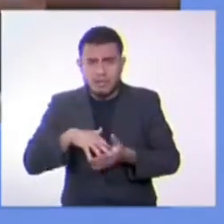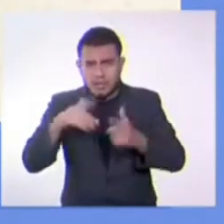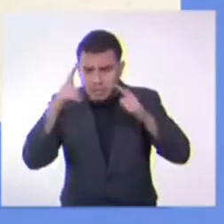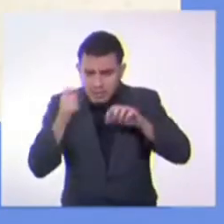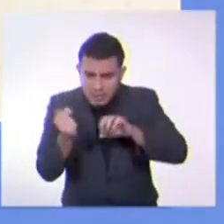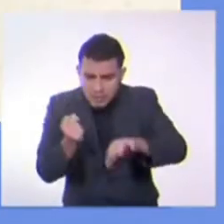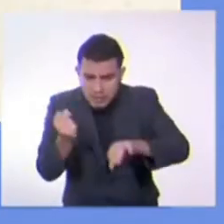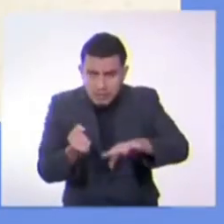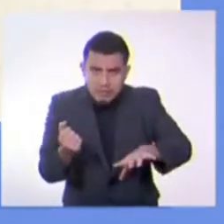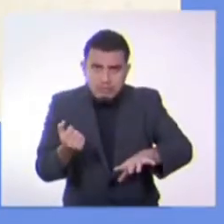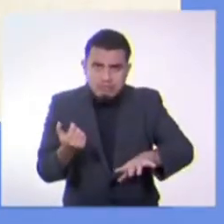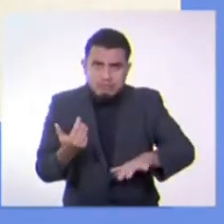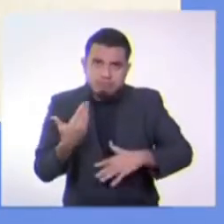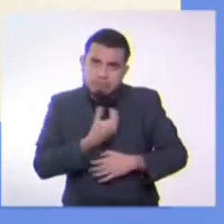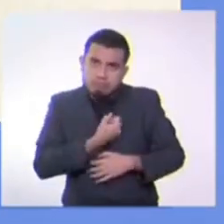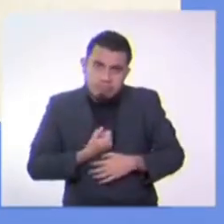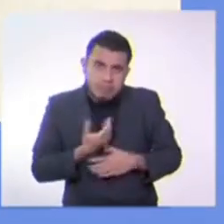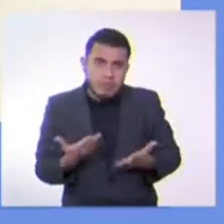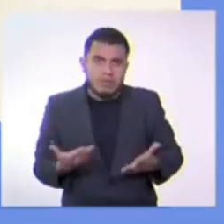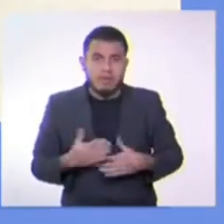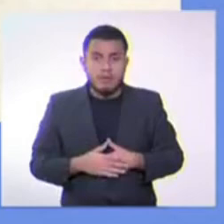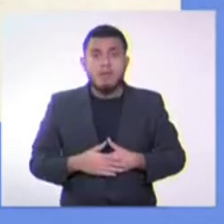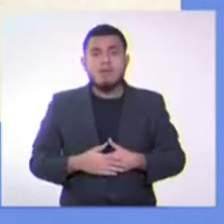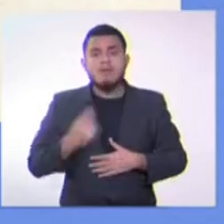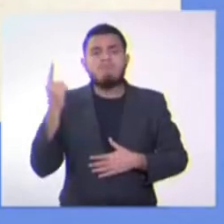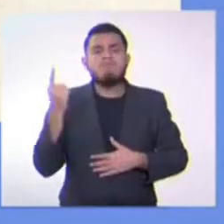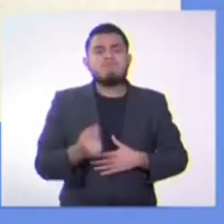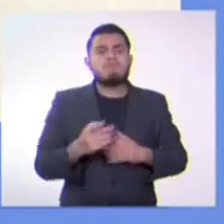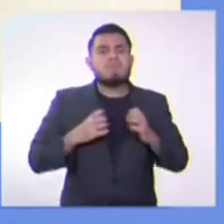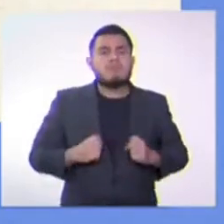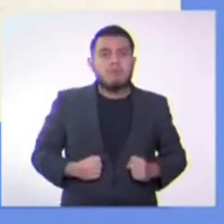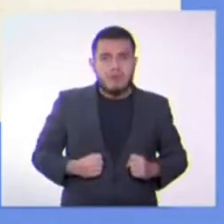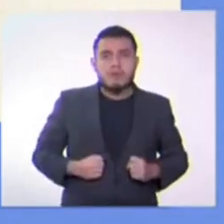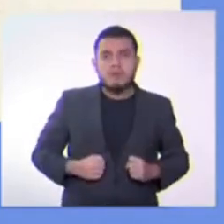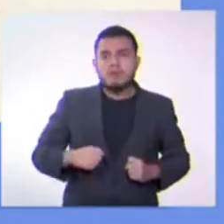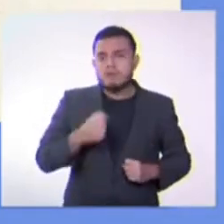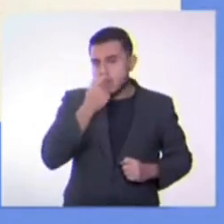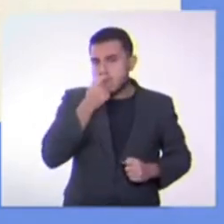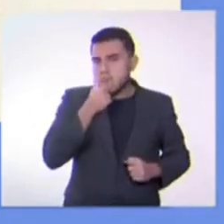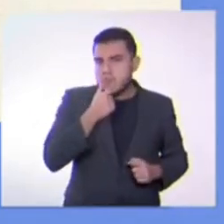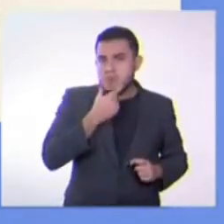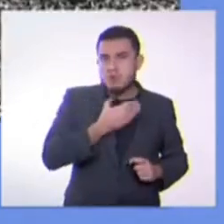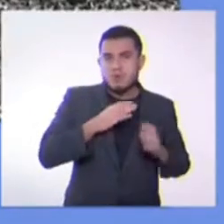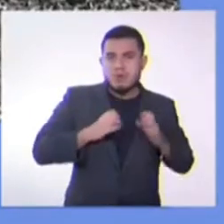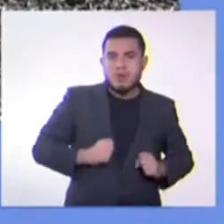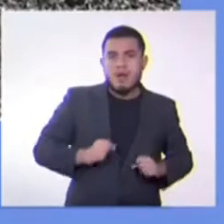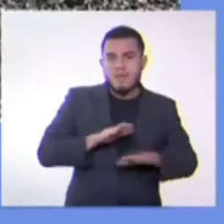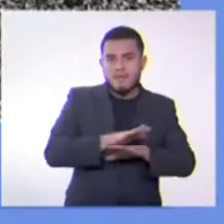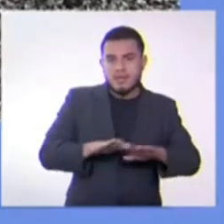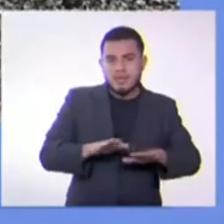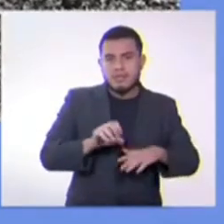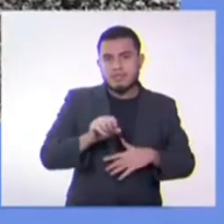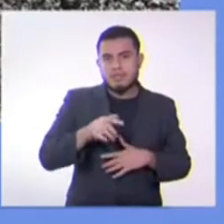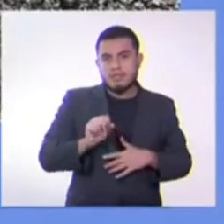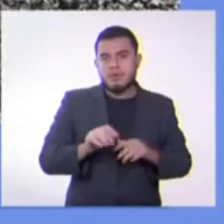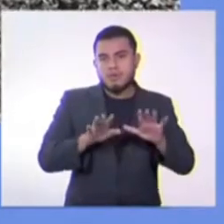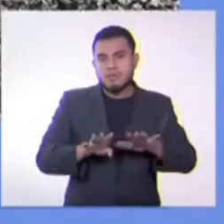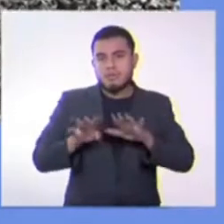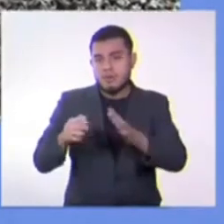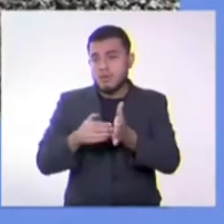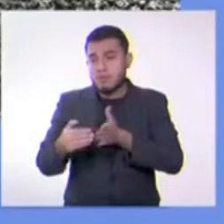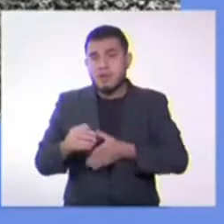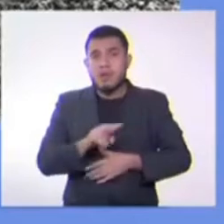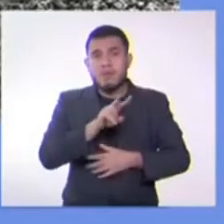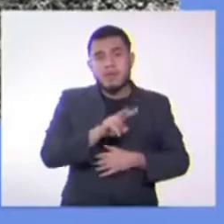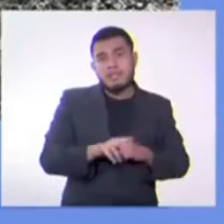agraria impulsada por el presidente Rafael Saldívar a finales del siglo XIX tuvo su inicio el 26